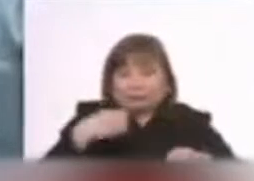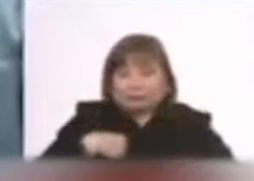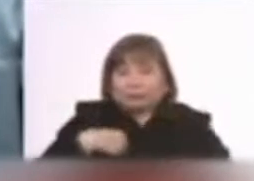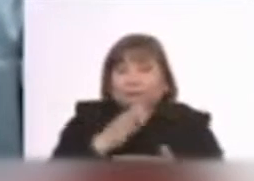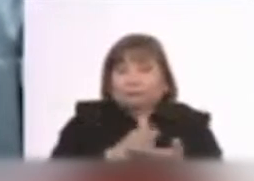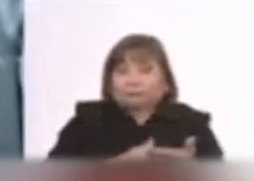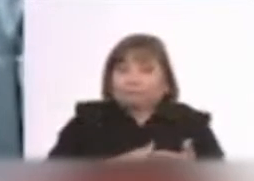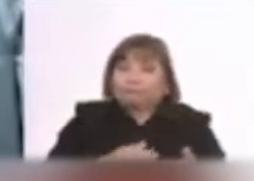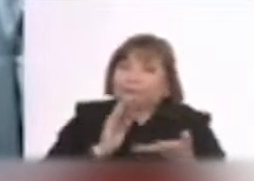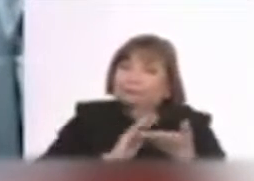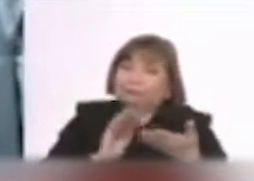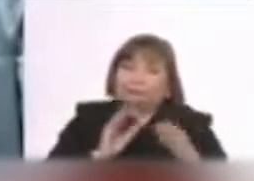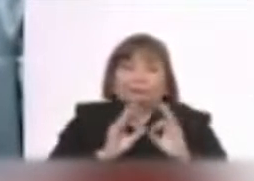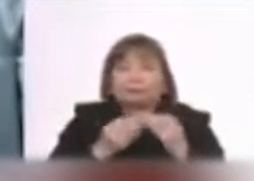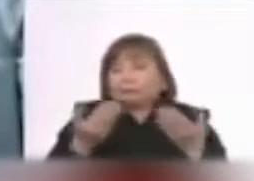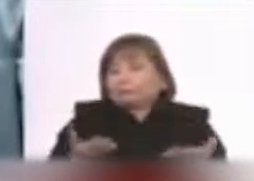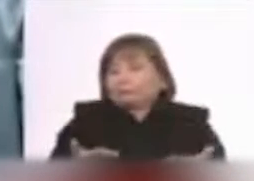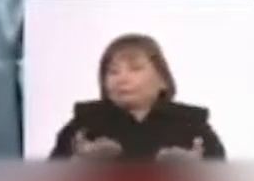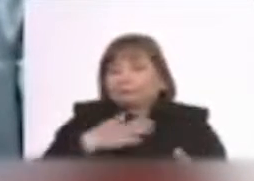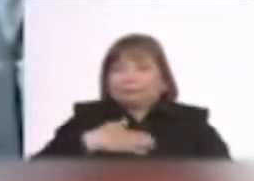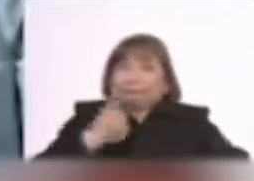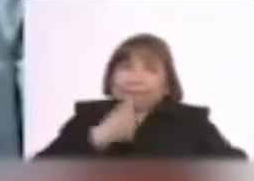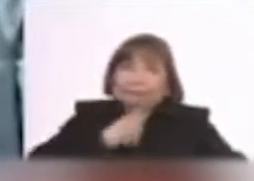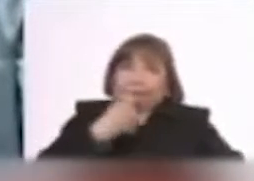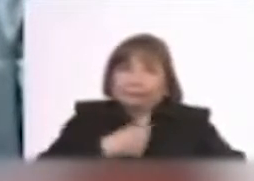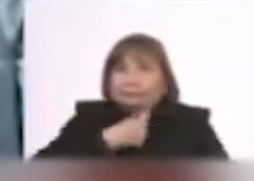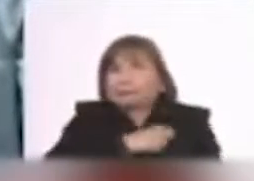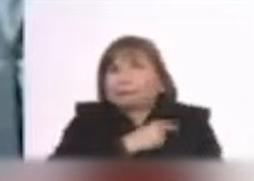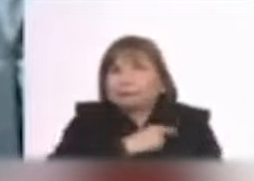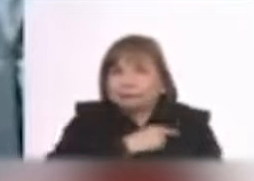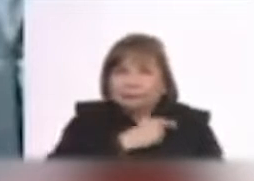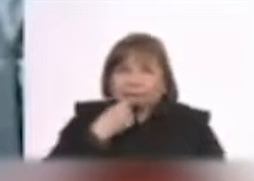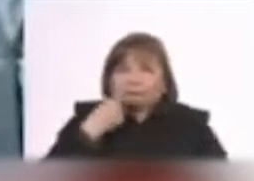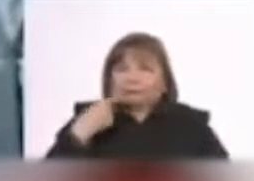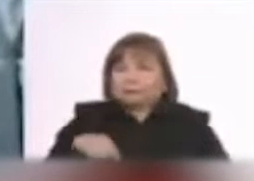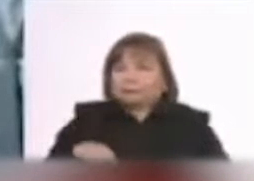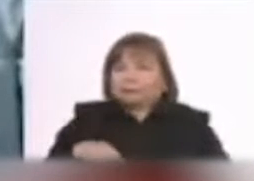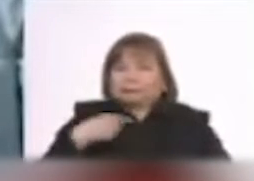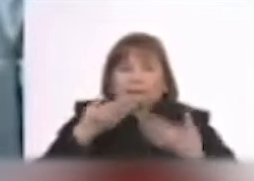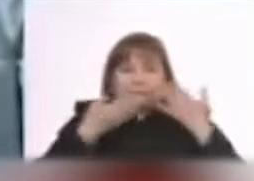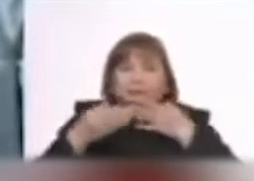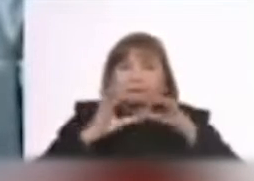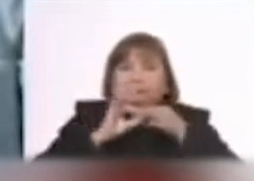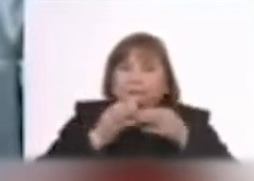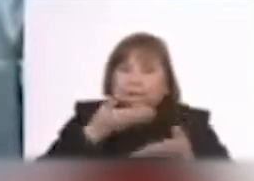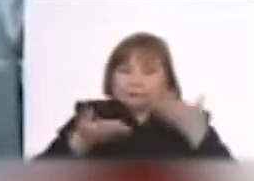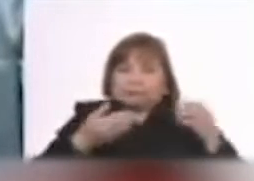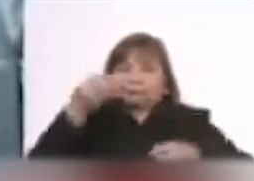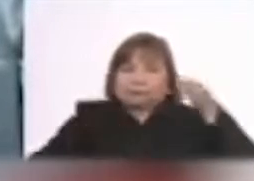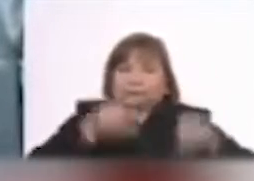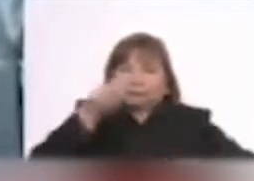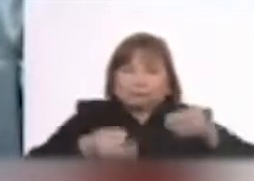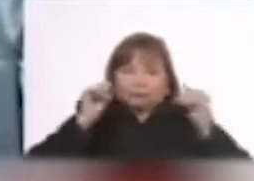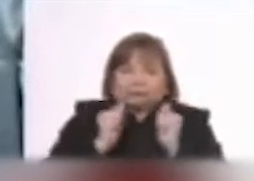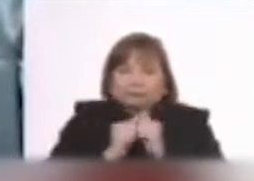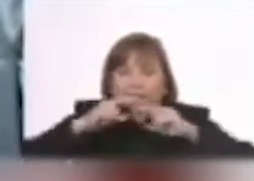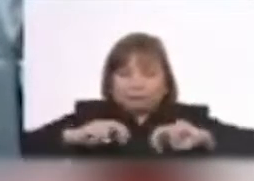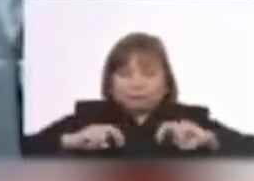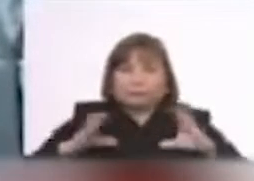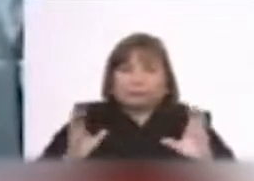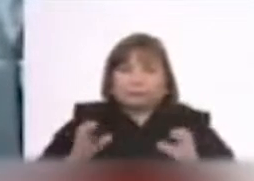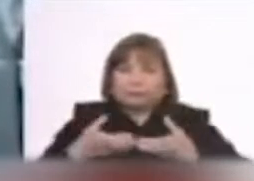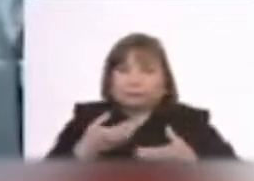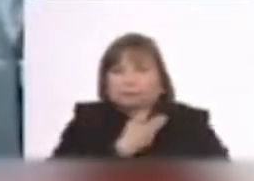parte. Pero en esta línea de arrepentimiento vengo a colaborar con la justicia y con las investigaciones del Congreso de la